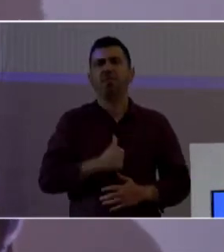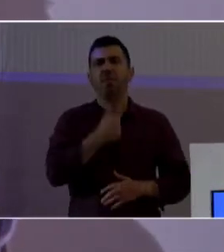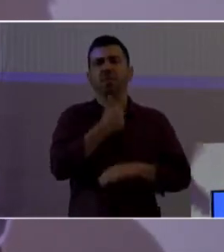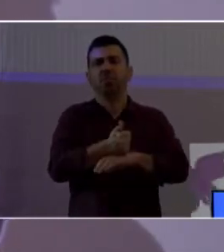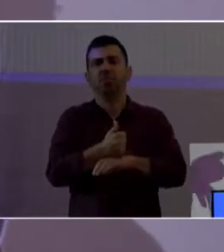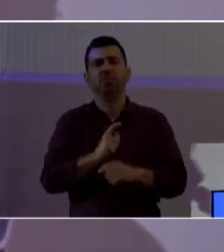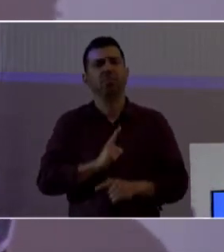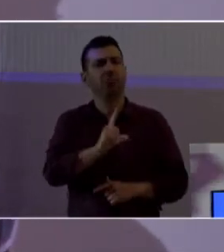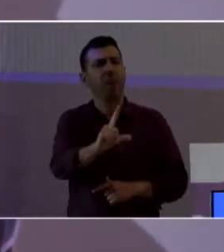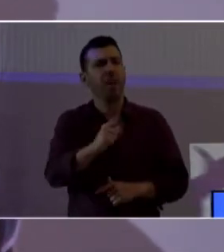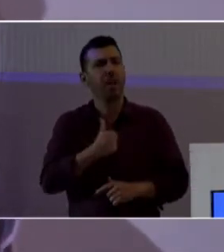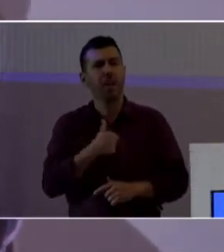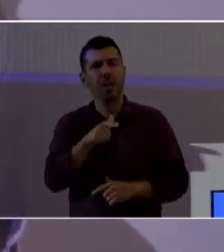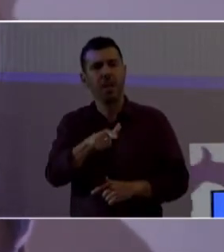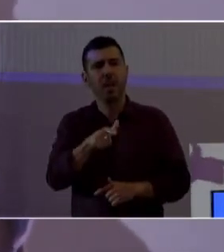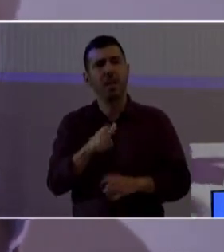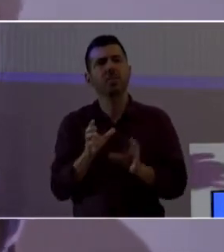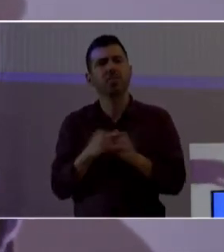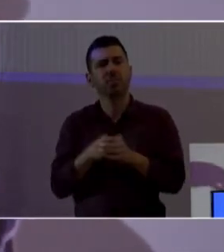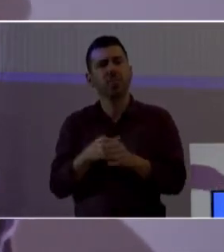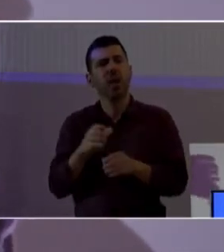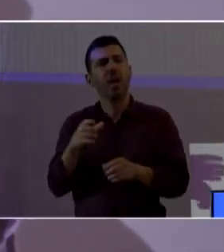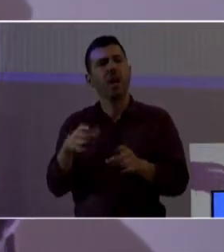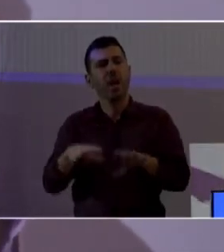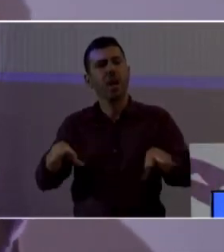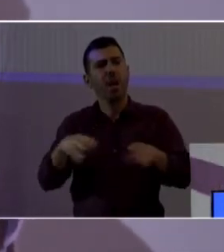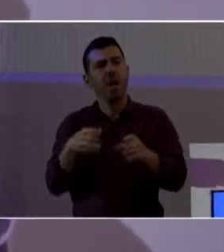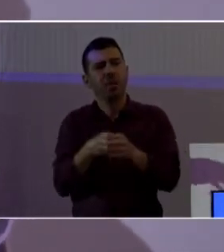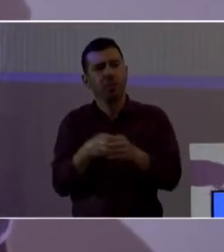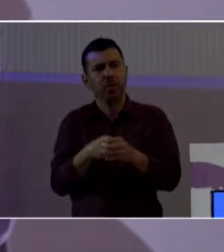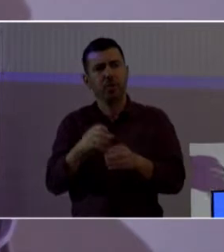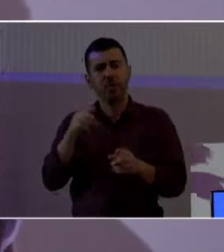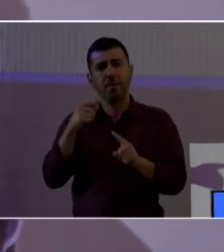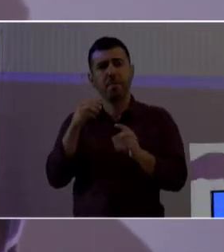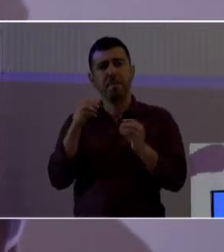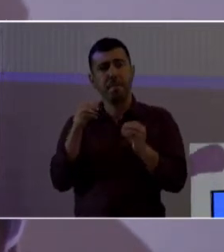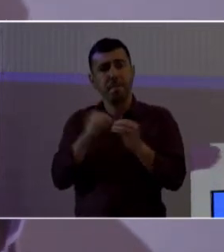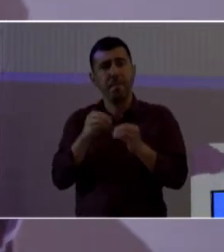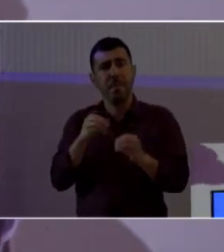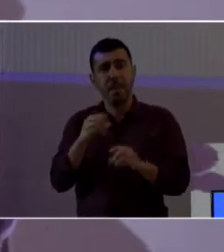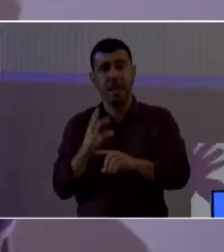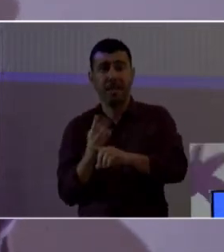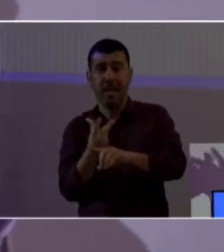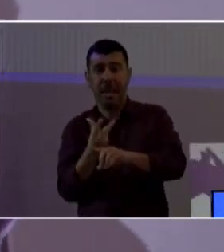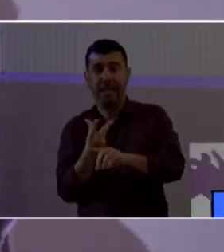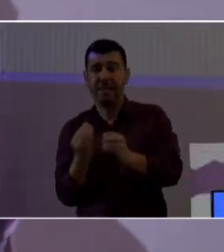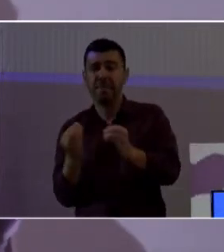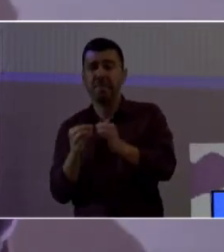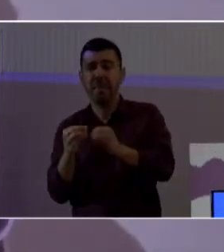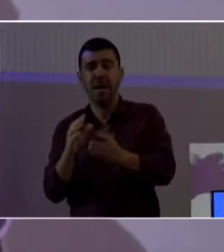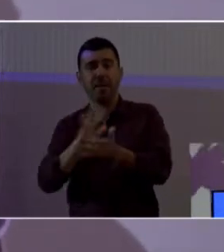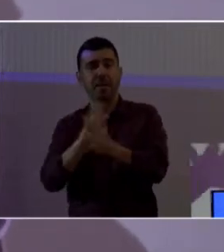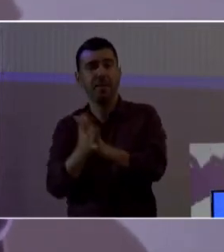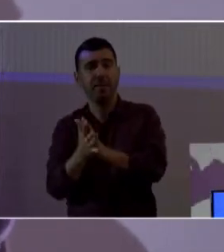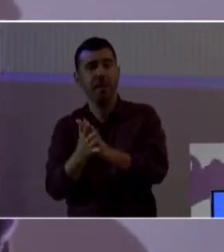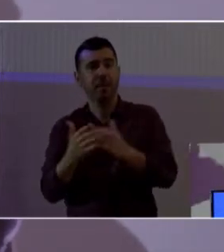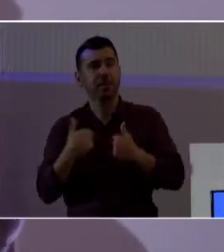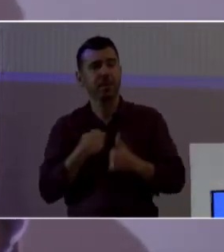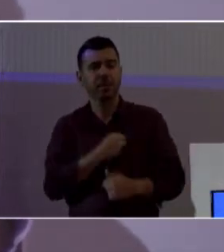la representante legal, sin quererlo. Dios me puso aquí en ese puesto y he tenido la